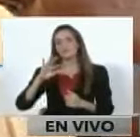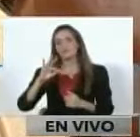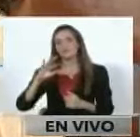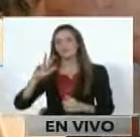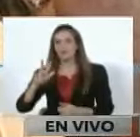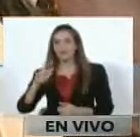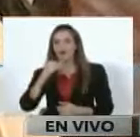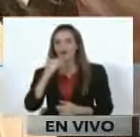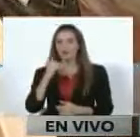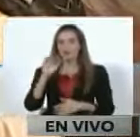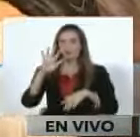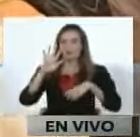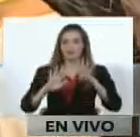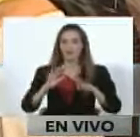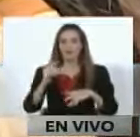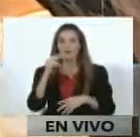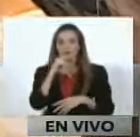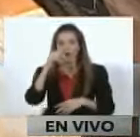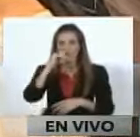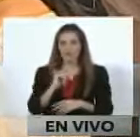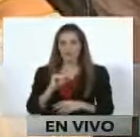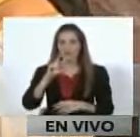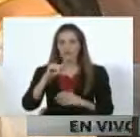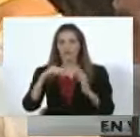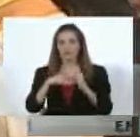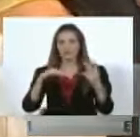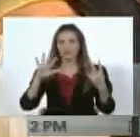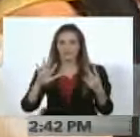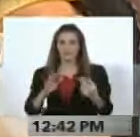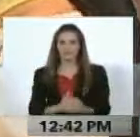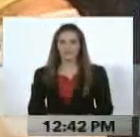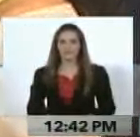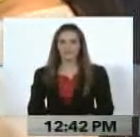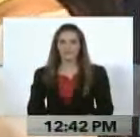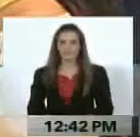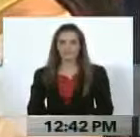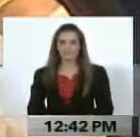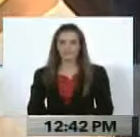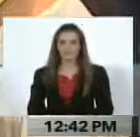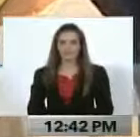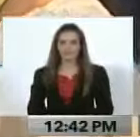38.793, el 19 de octubre del año 2007.